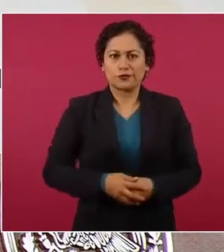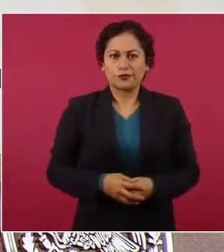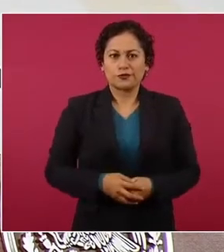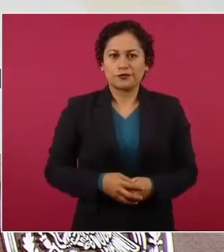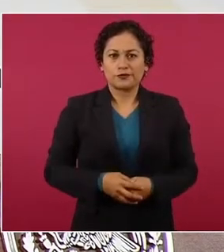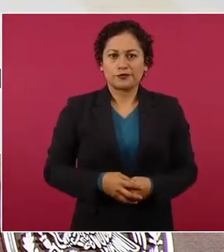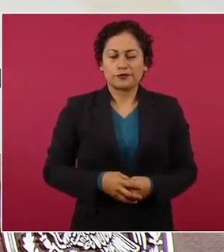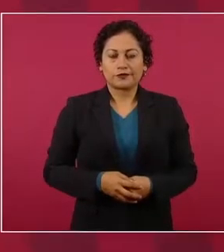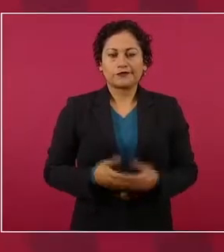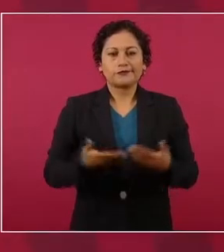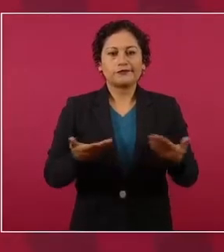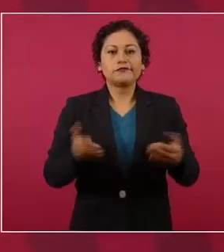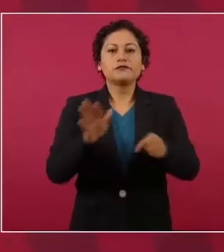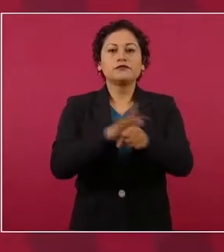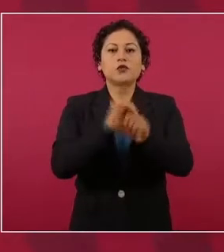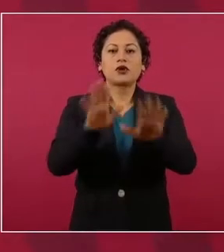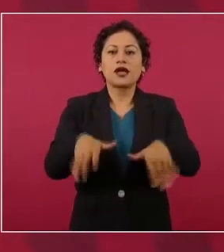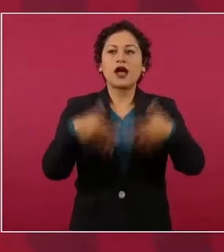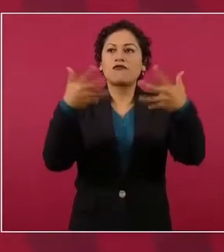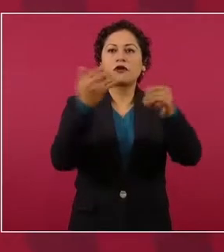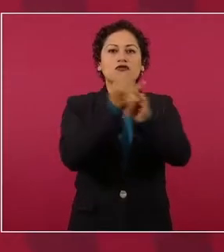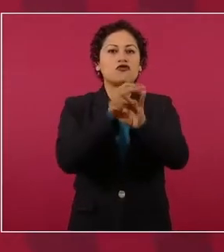porque no hay información